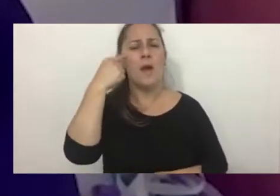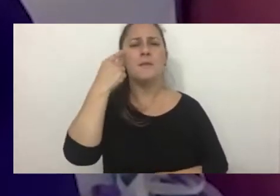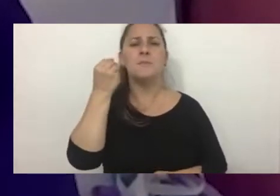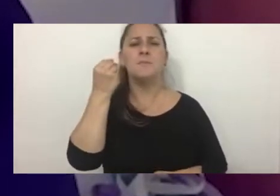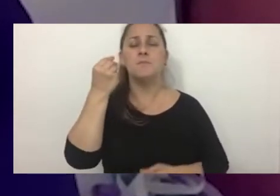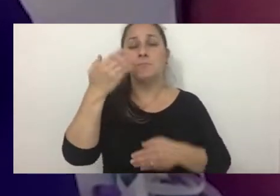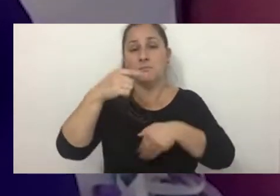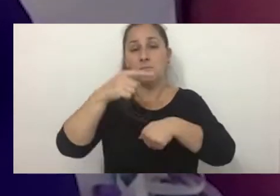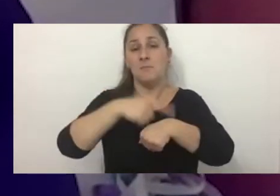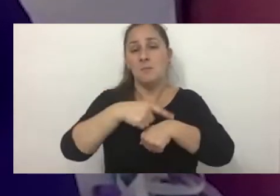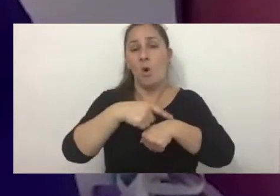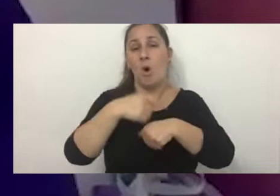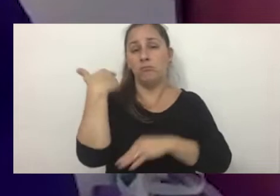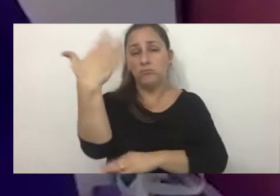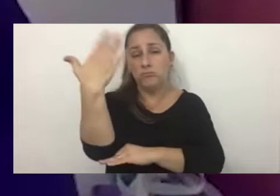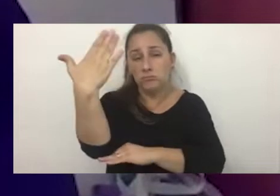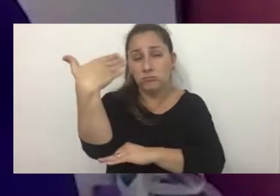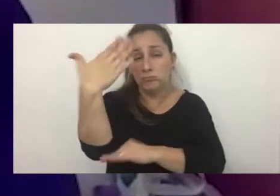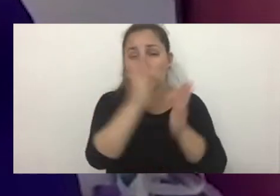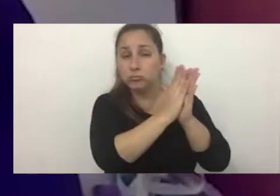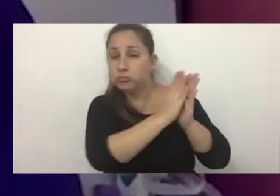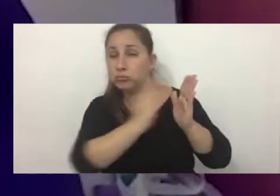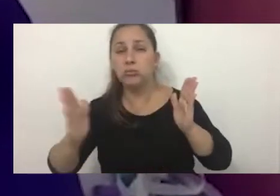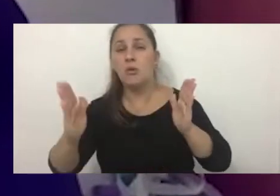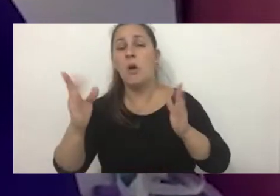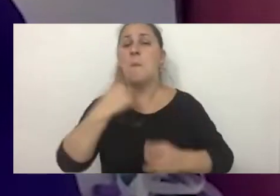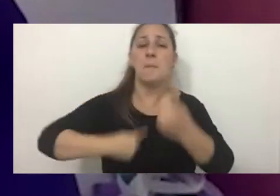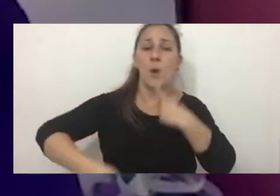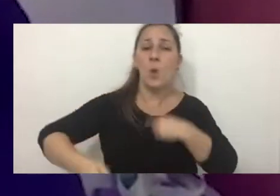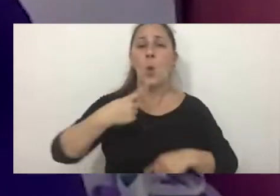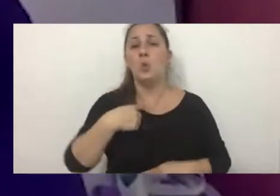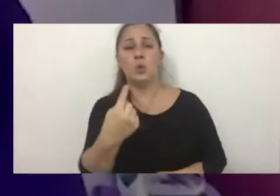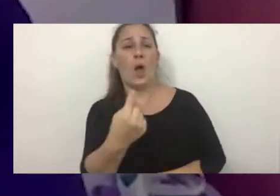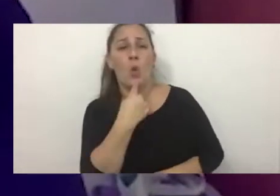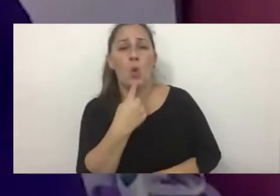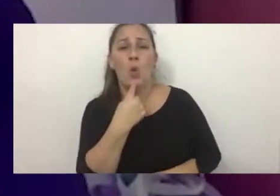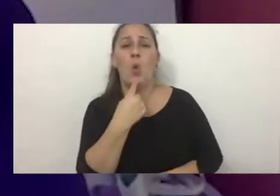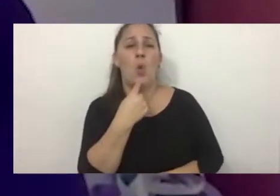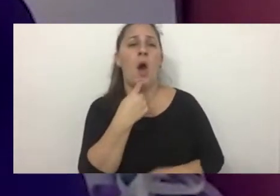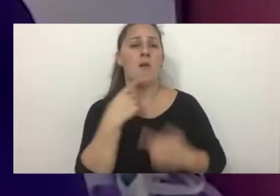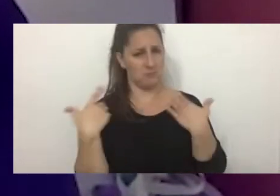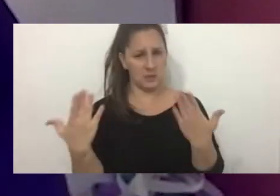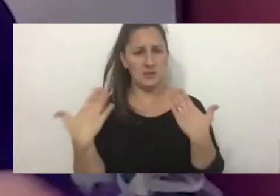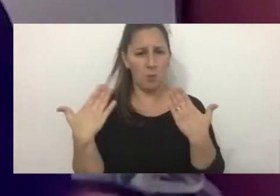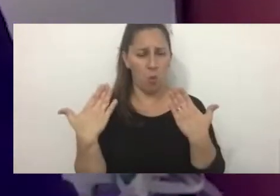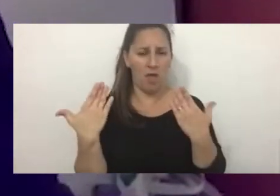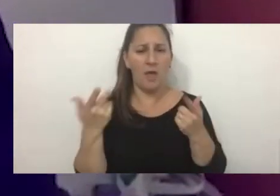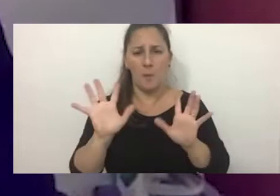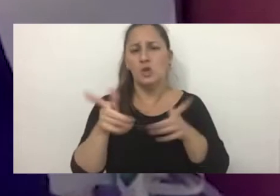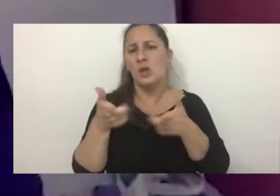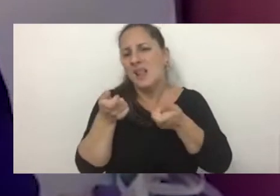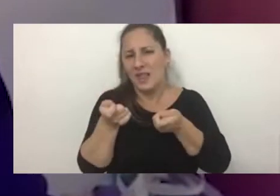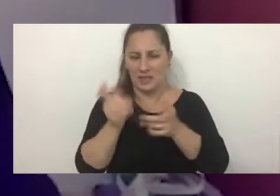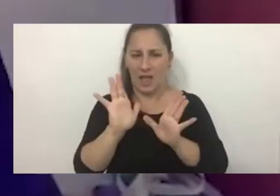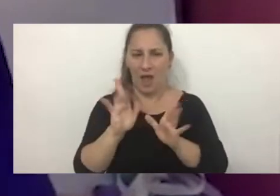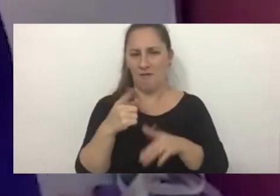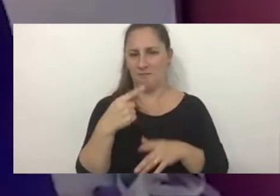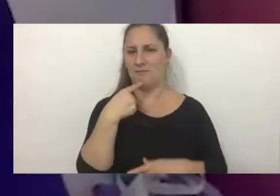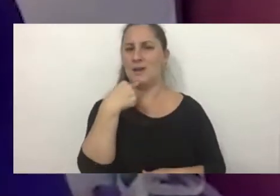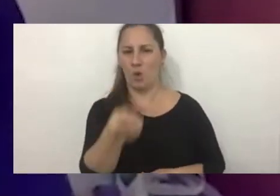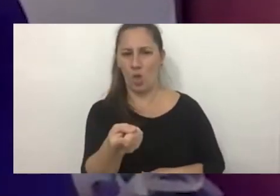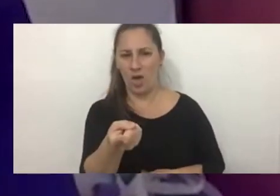Y finalmente lo que es la ley en profundidad, qué procedimientos nos